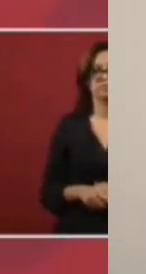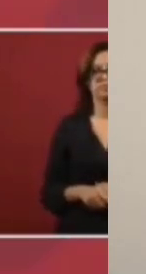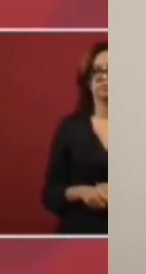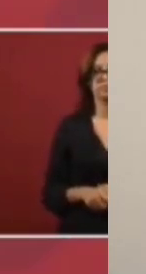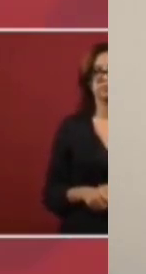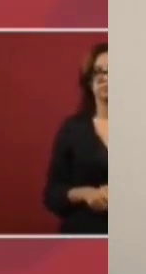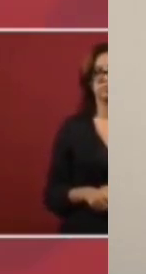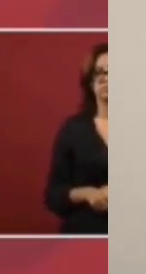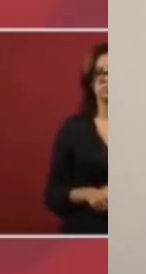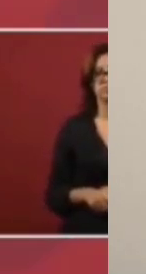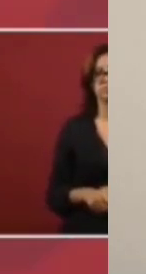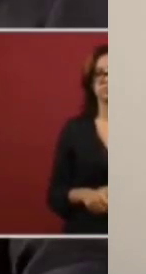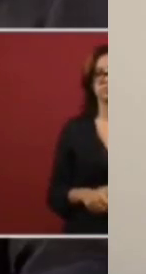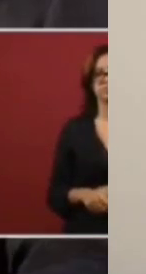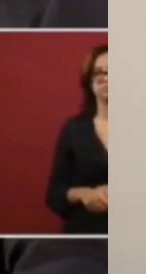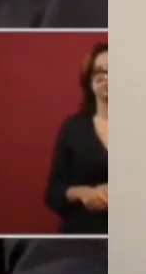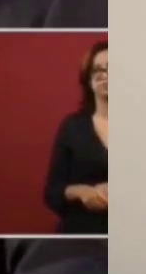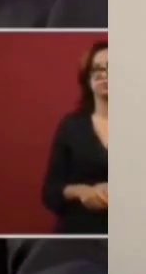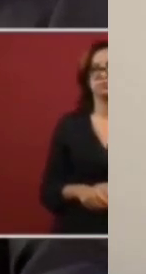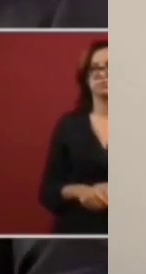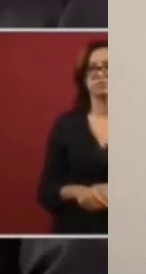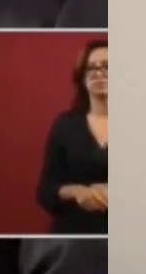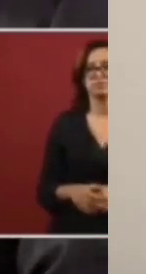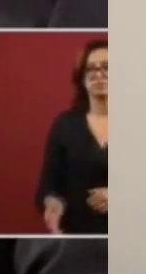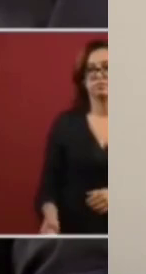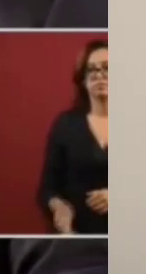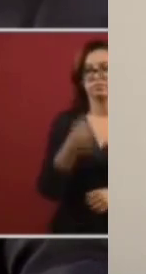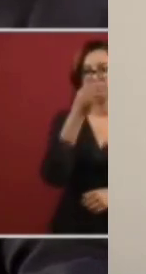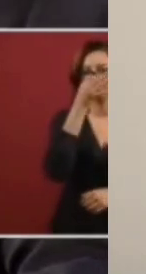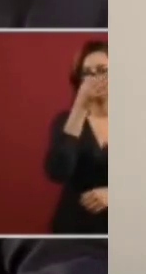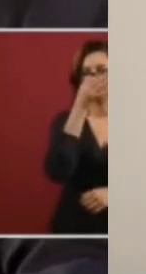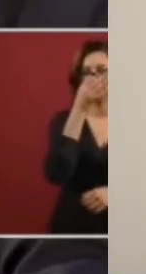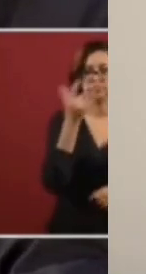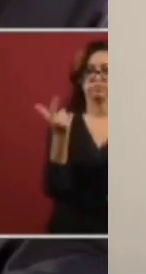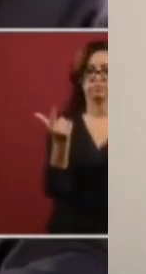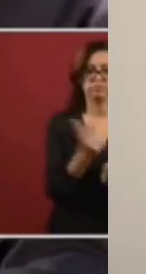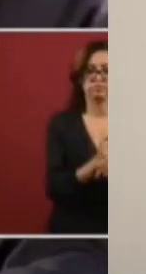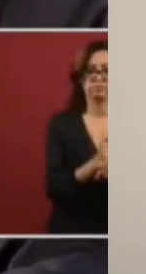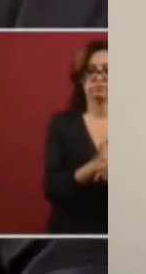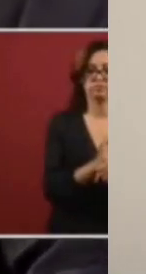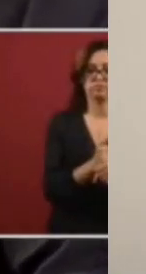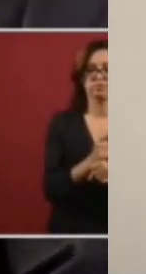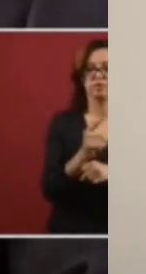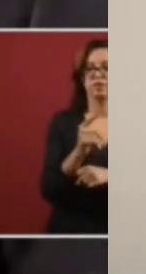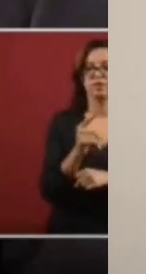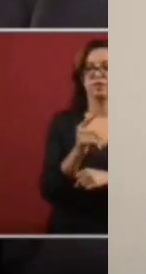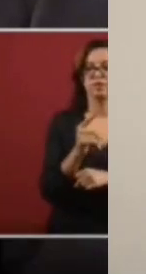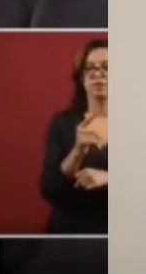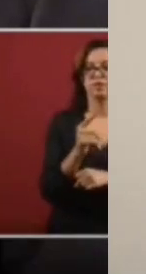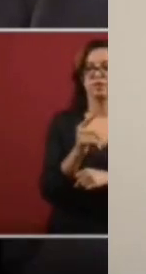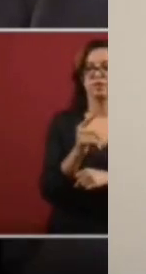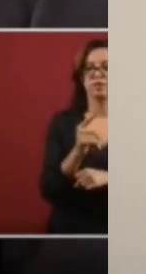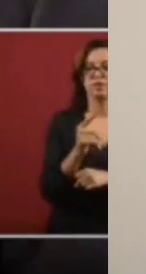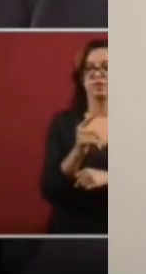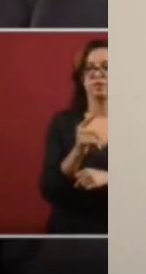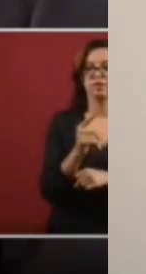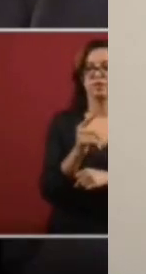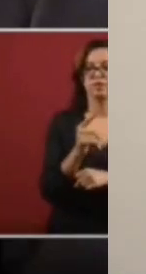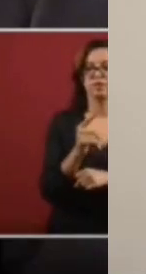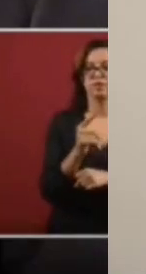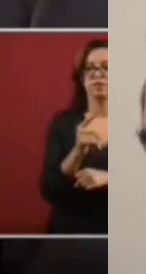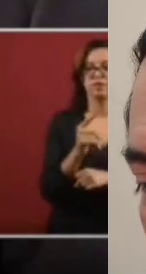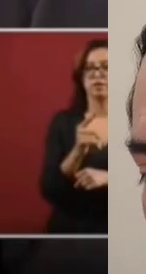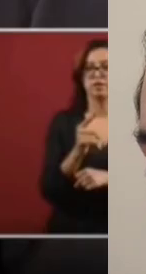salir el licenciado felipe calderón pues es lo